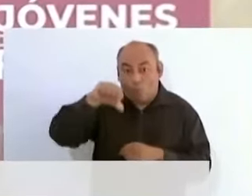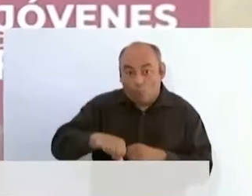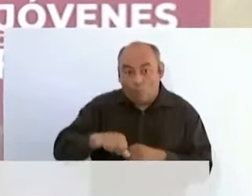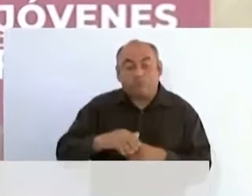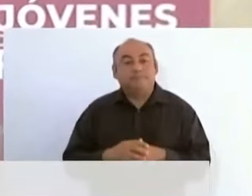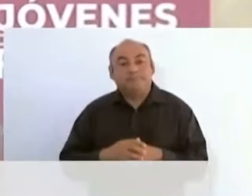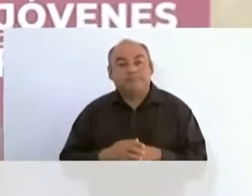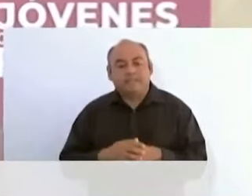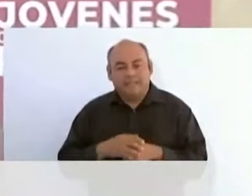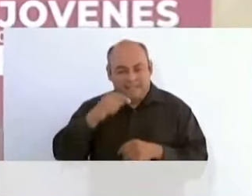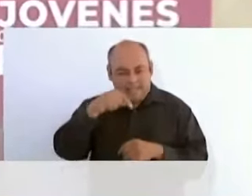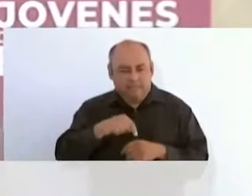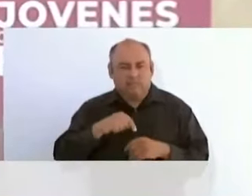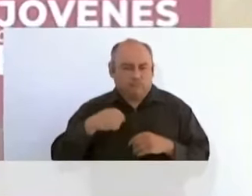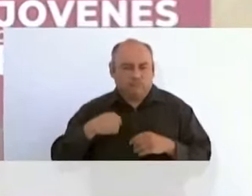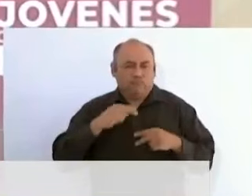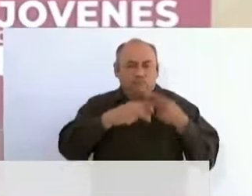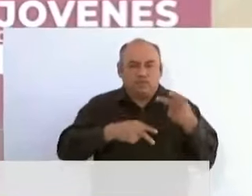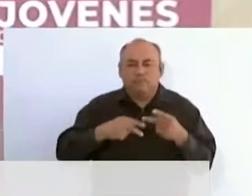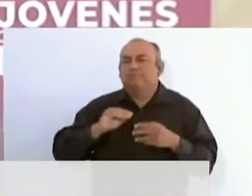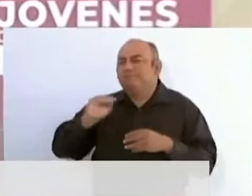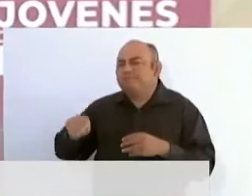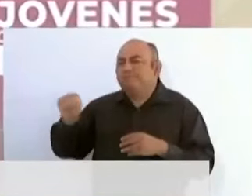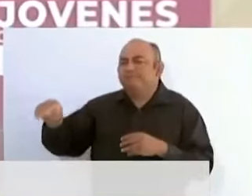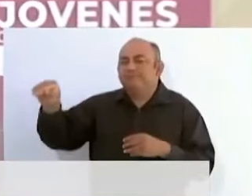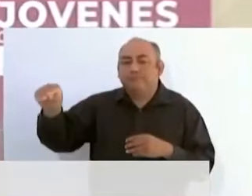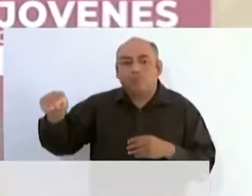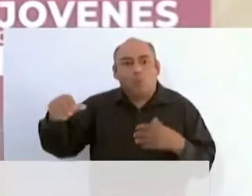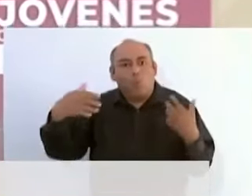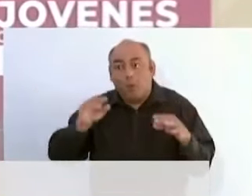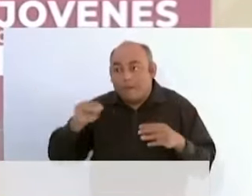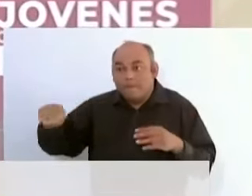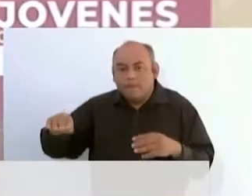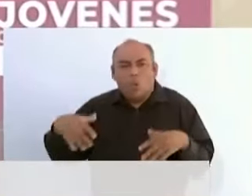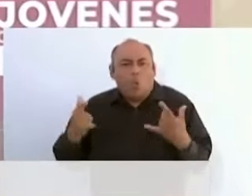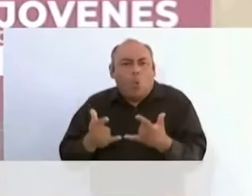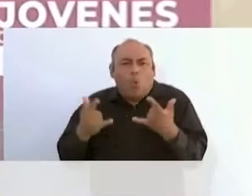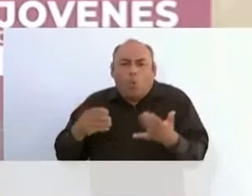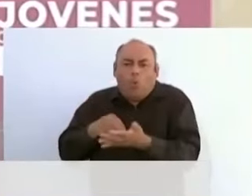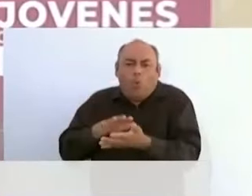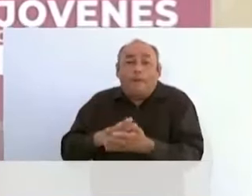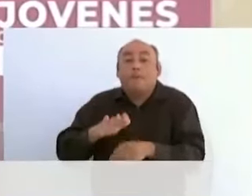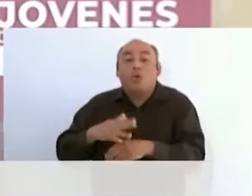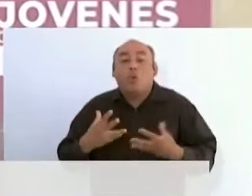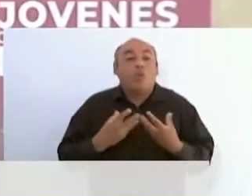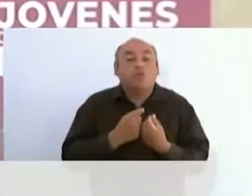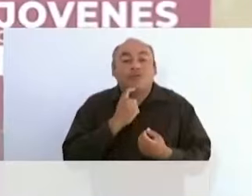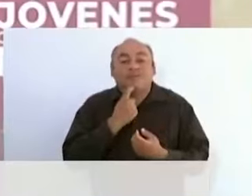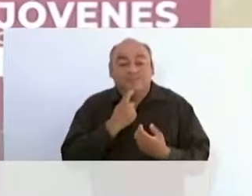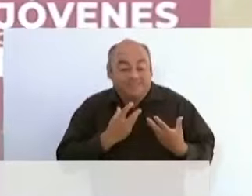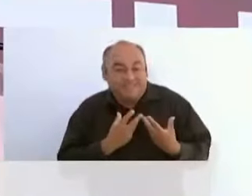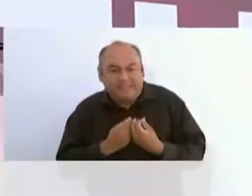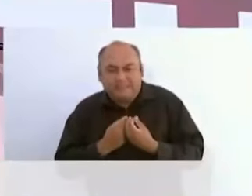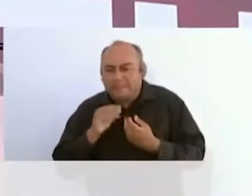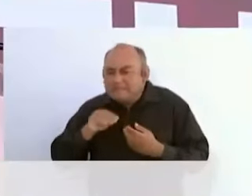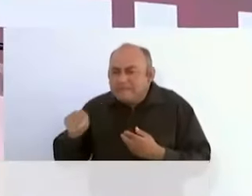cerramos esta gira que yo llamo histórica con el presidente. Es una